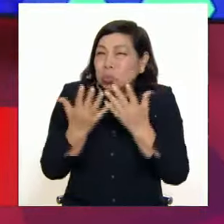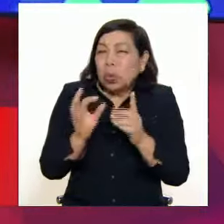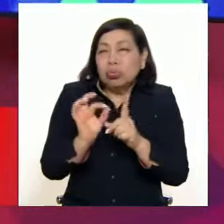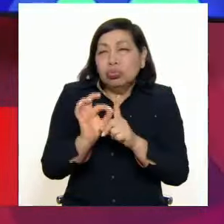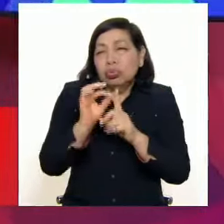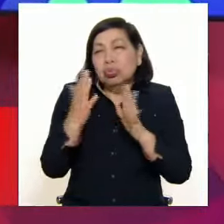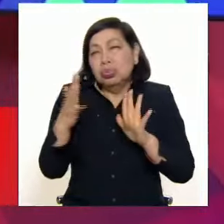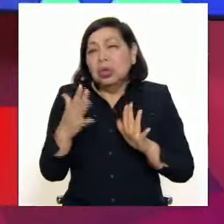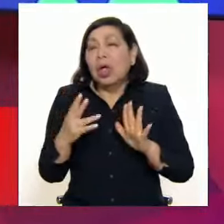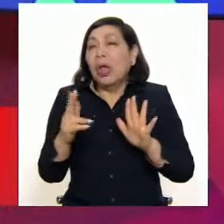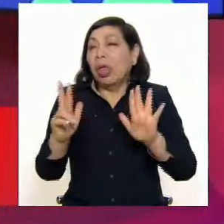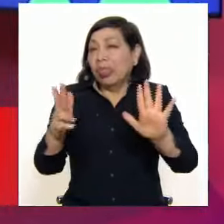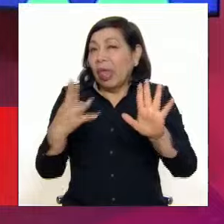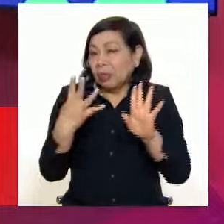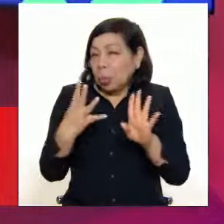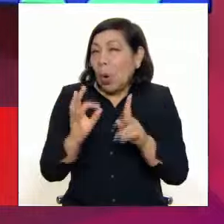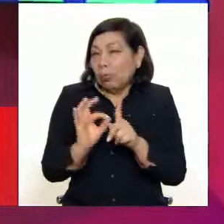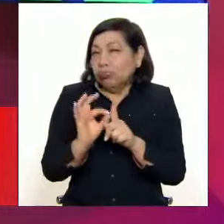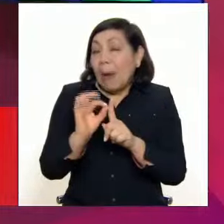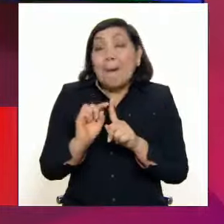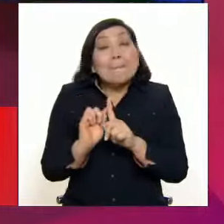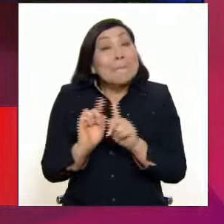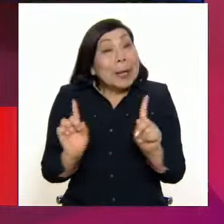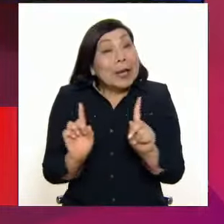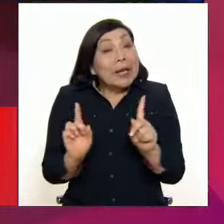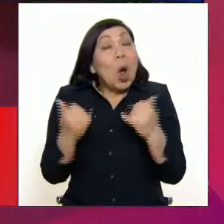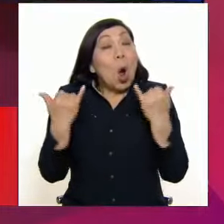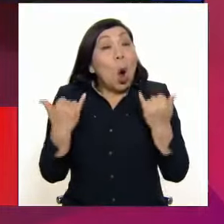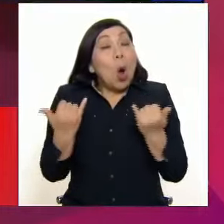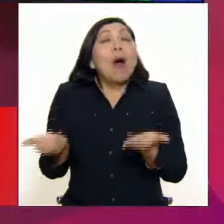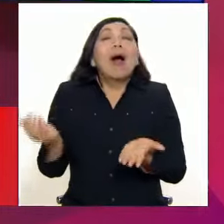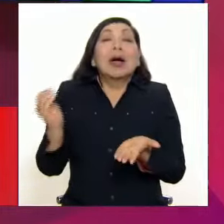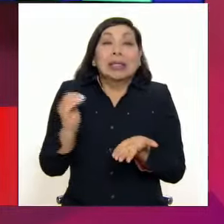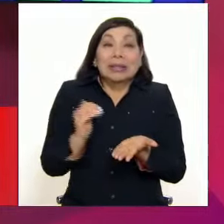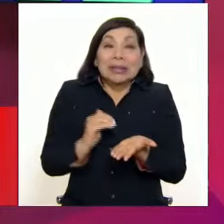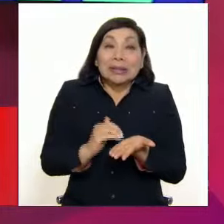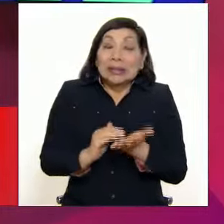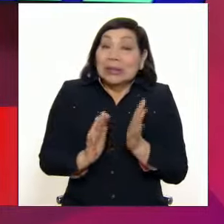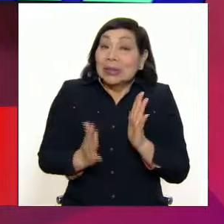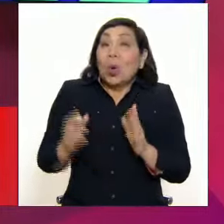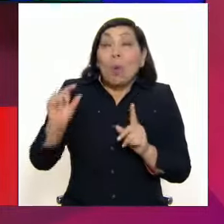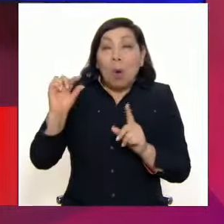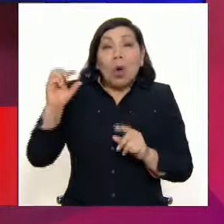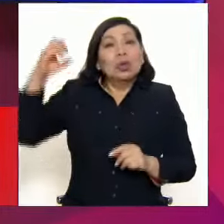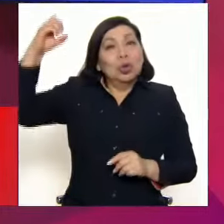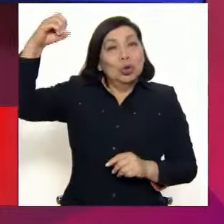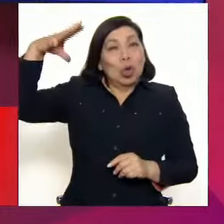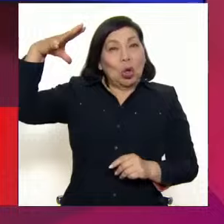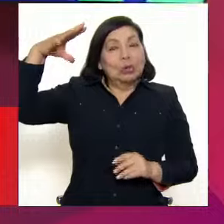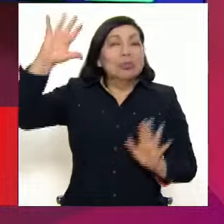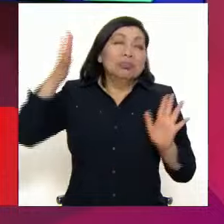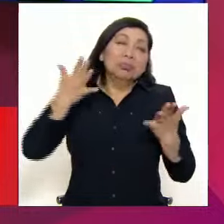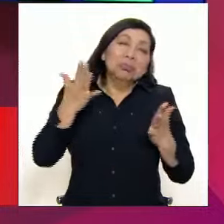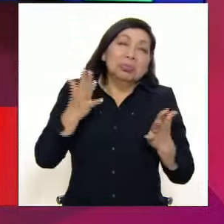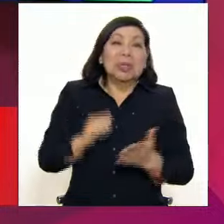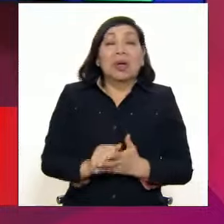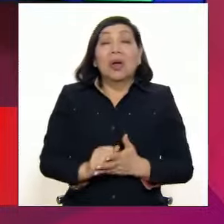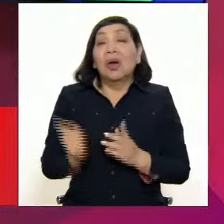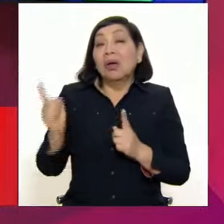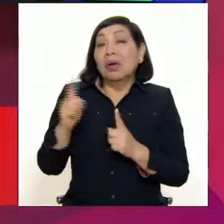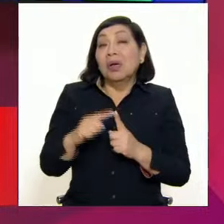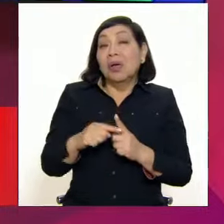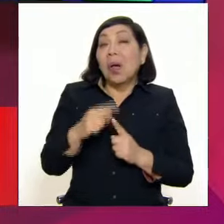temperatura cercana a los 19 grados. Sin embargo, para el día de hoy otra vez tenemos probabilidad de brillo solar alcanzando valores hasta